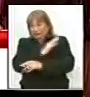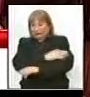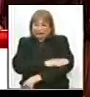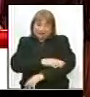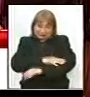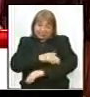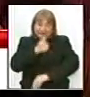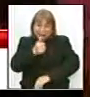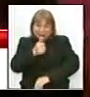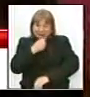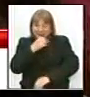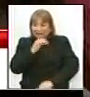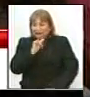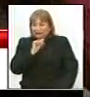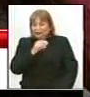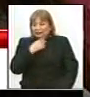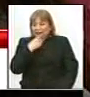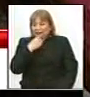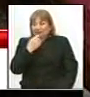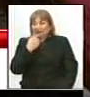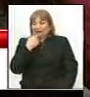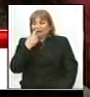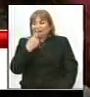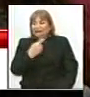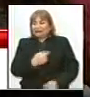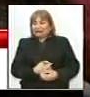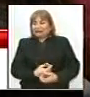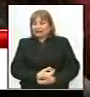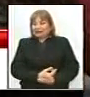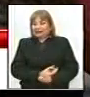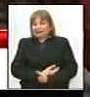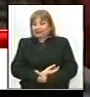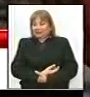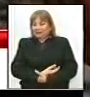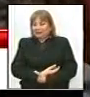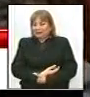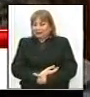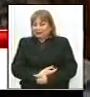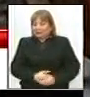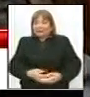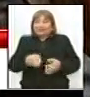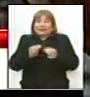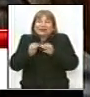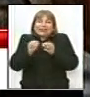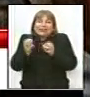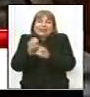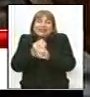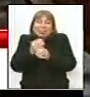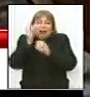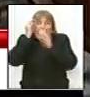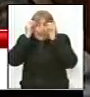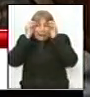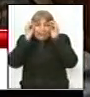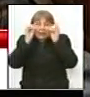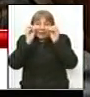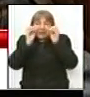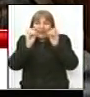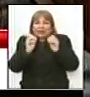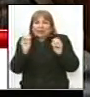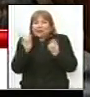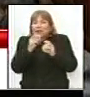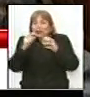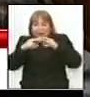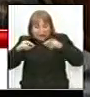costa este retiro rectificó lo que he querido ejemplificar aquellas opiniones 3 vendiste esto no es una comisión